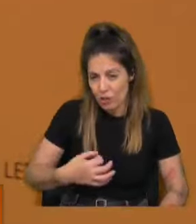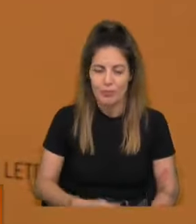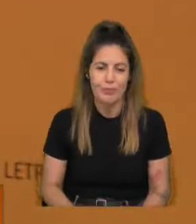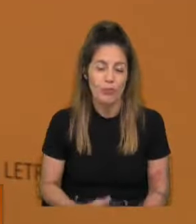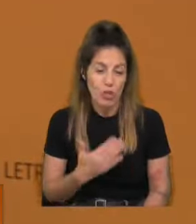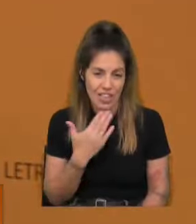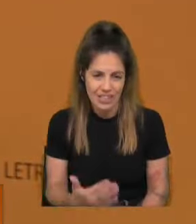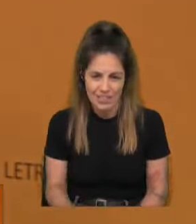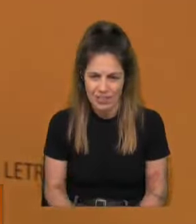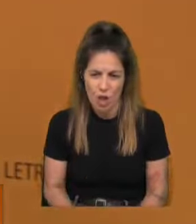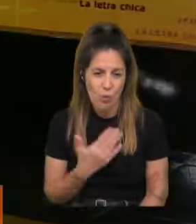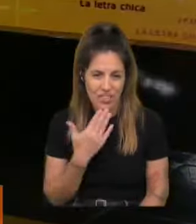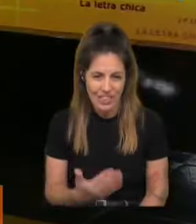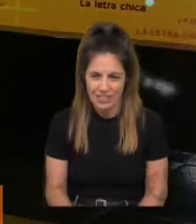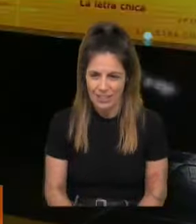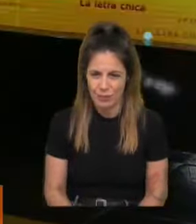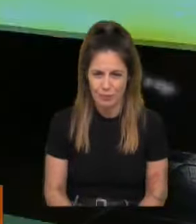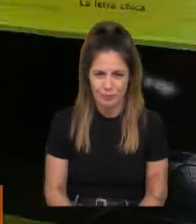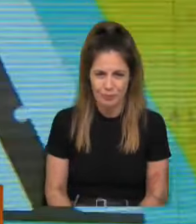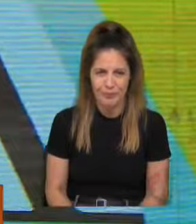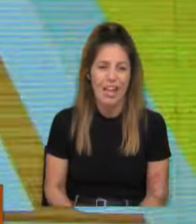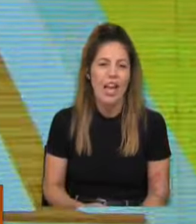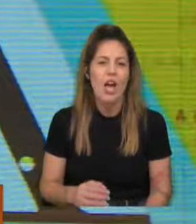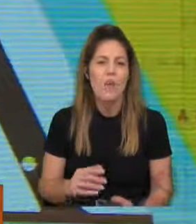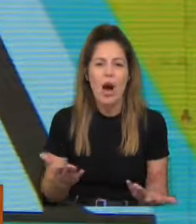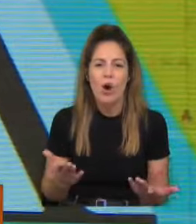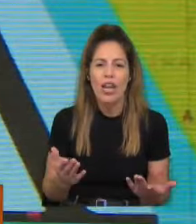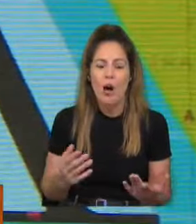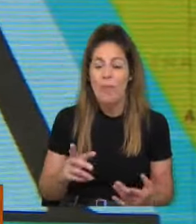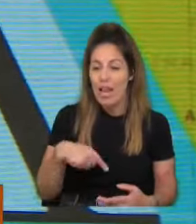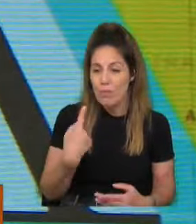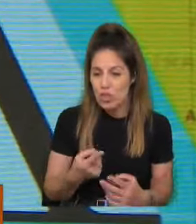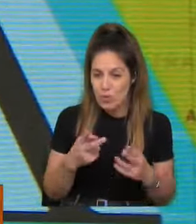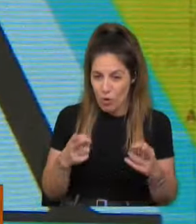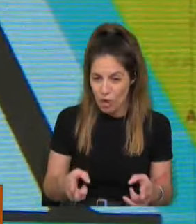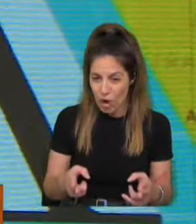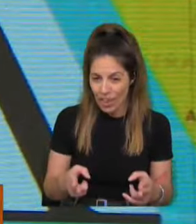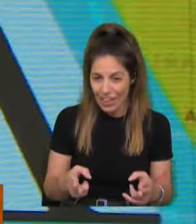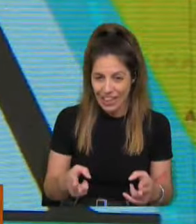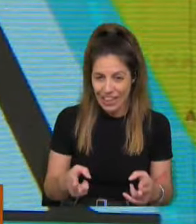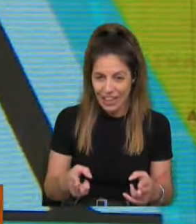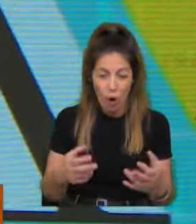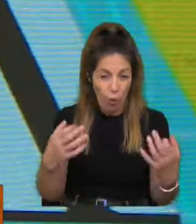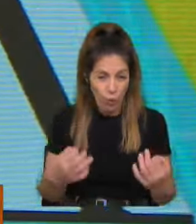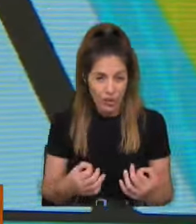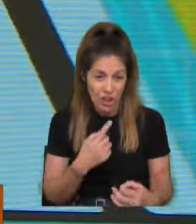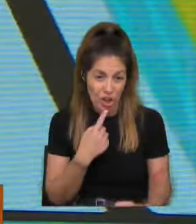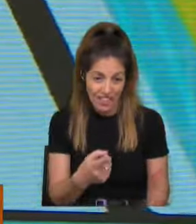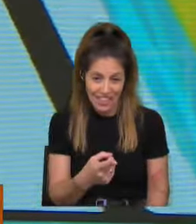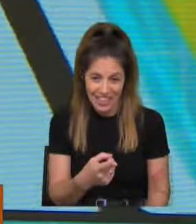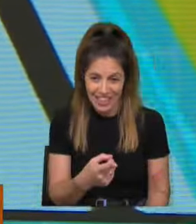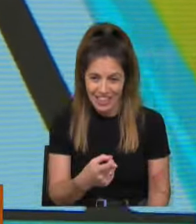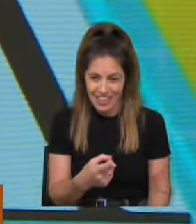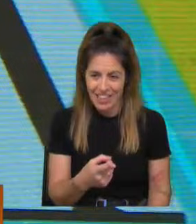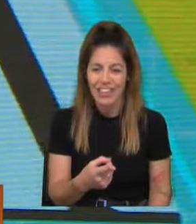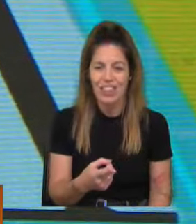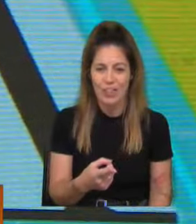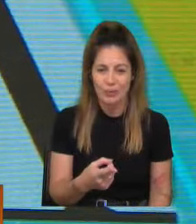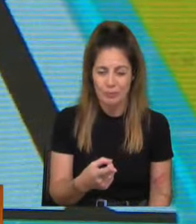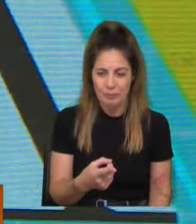Sergio Gracias Sergio eh a modo de prólogo para el bloque que viene nos viene al pelo lo que decía Camilo que baja digamos